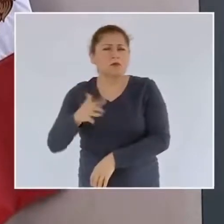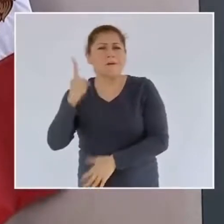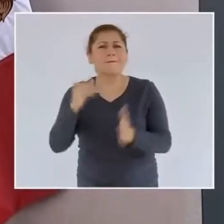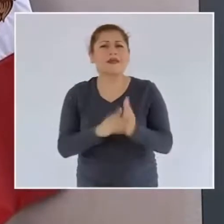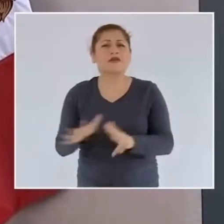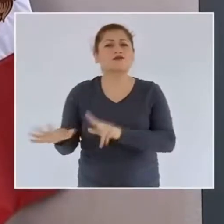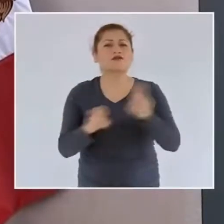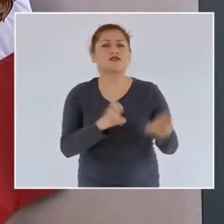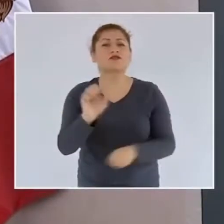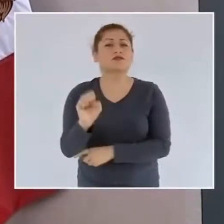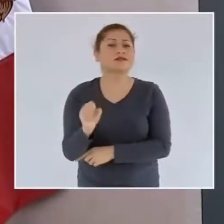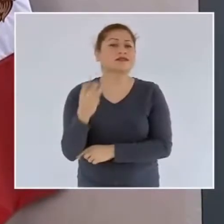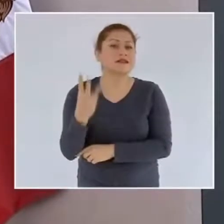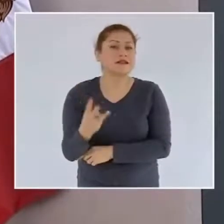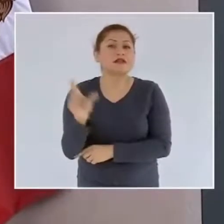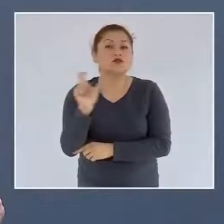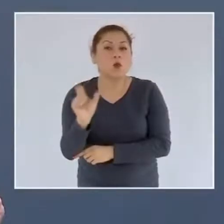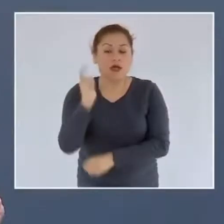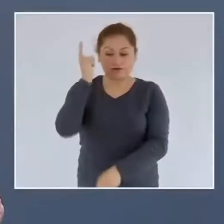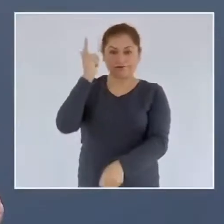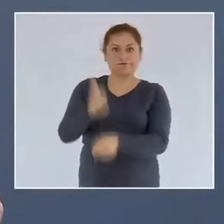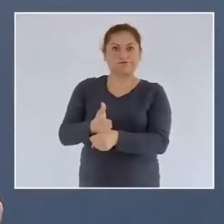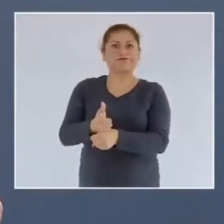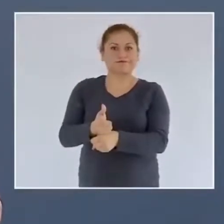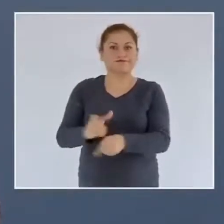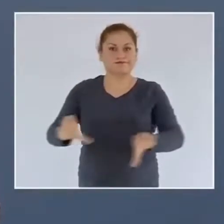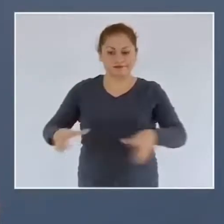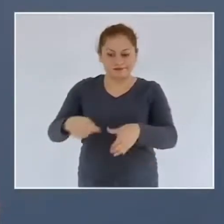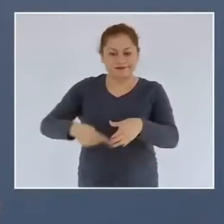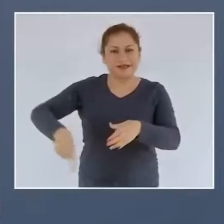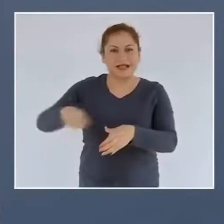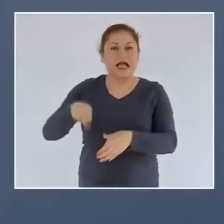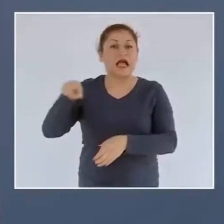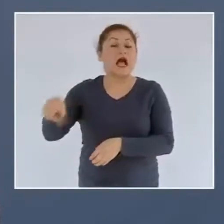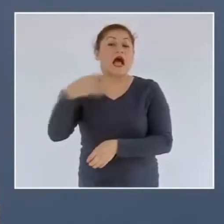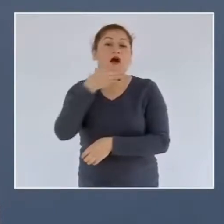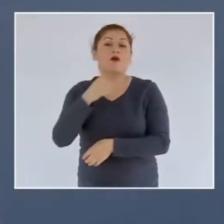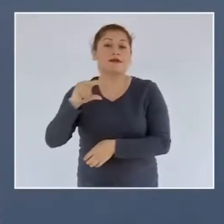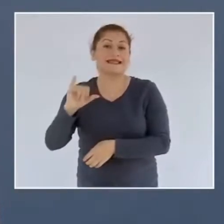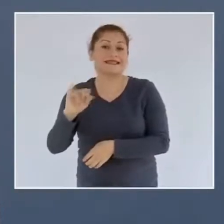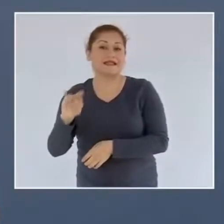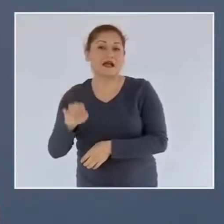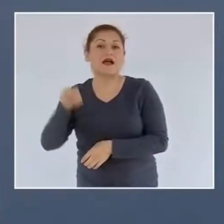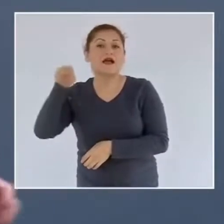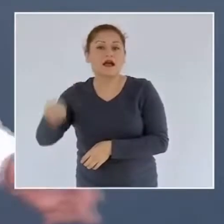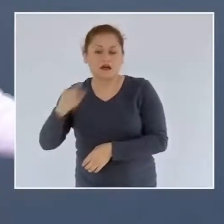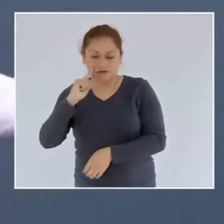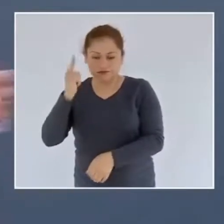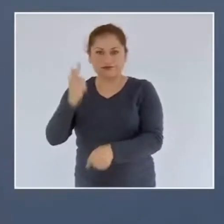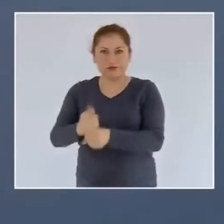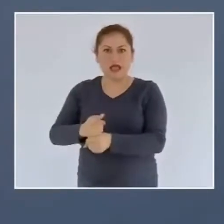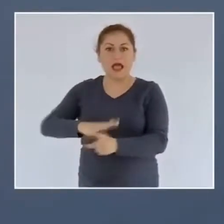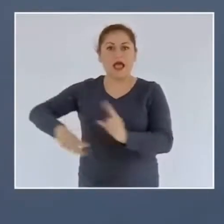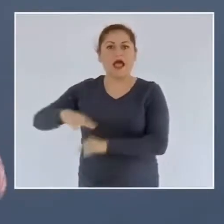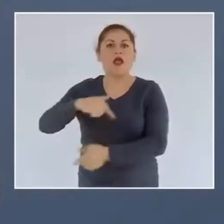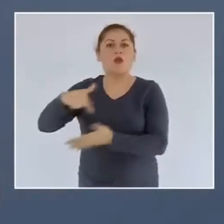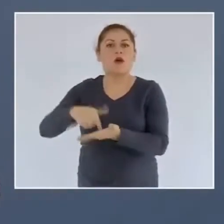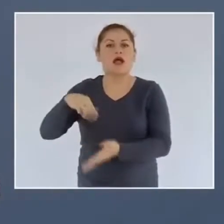1863 con el descubrimiento del presbítero Manuel Gil y Sáenz de las chapapoteras en Macuspana, lo que